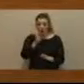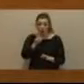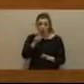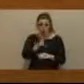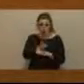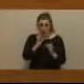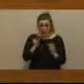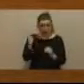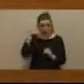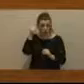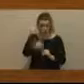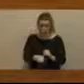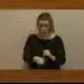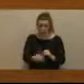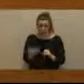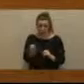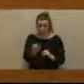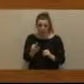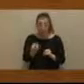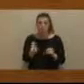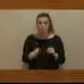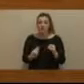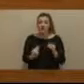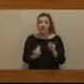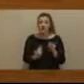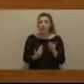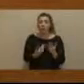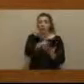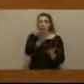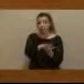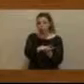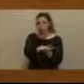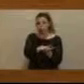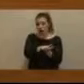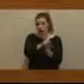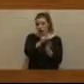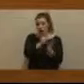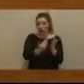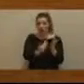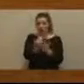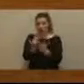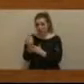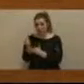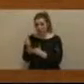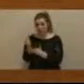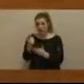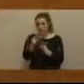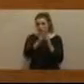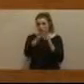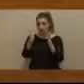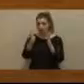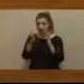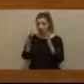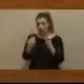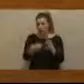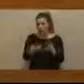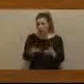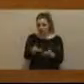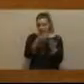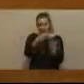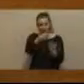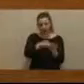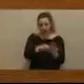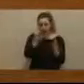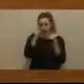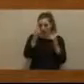mucho tiempo no tiene más usted que coger los diarios de sesiones y la hemeroteca. Y ustedes lo han intentado tapar. Esa es la realidad.